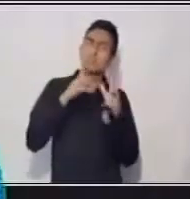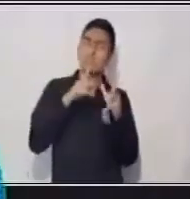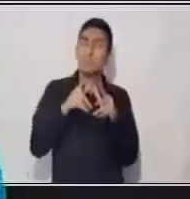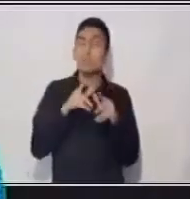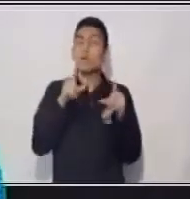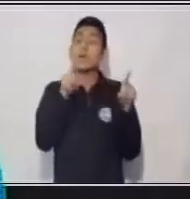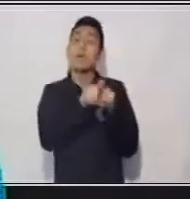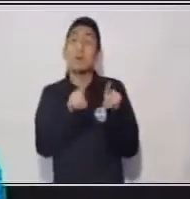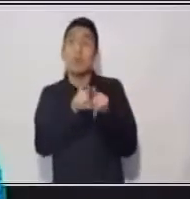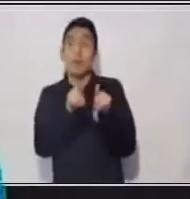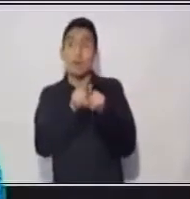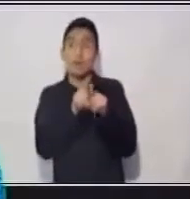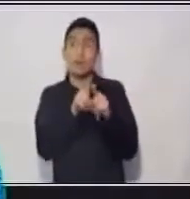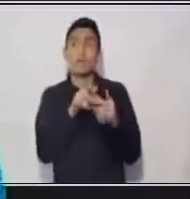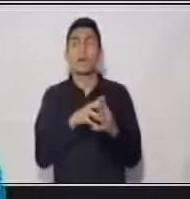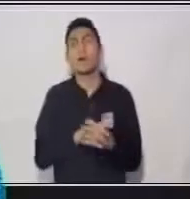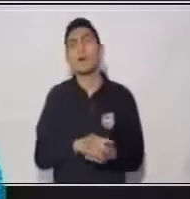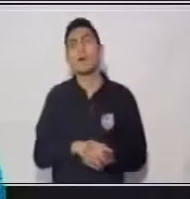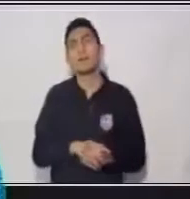a